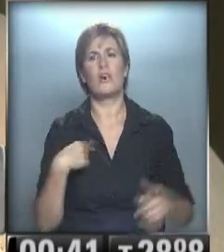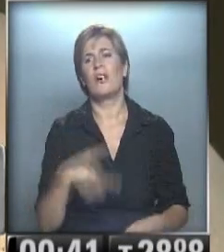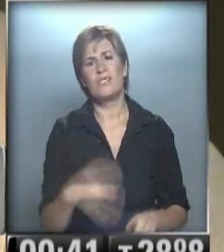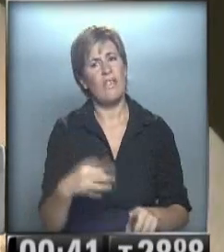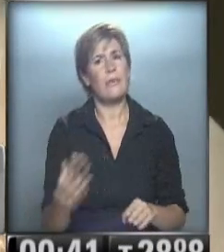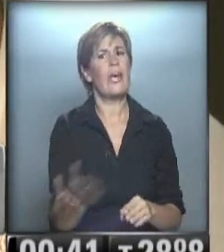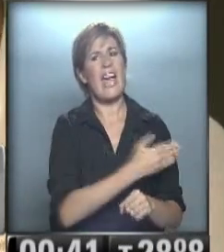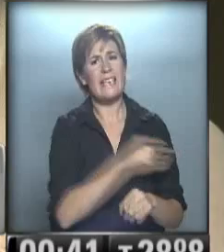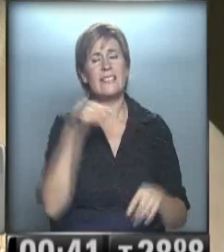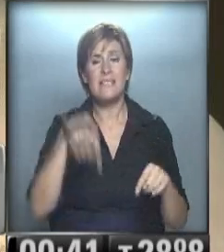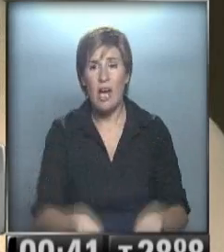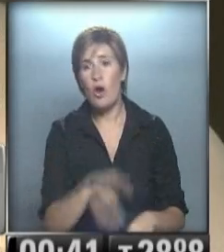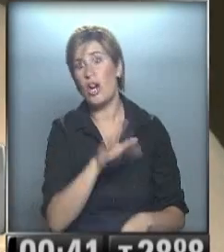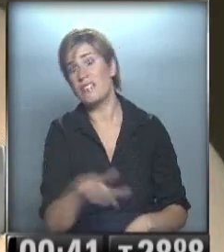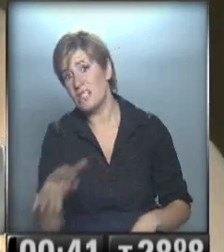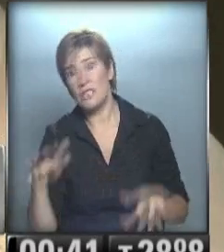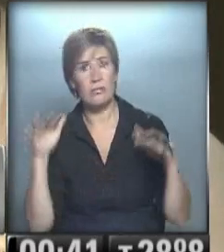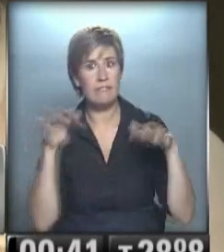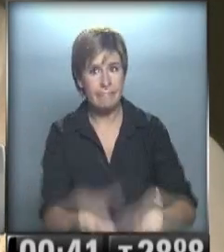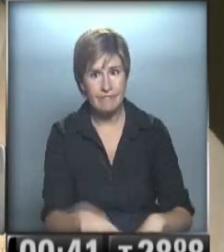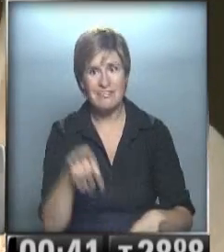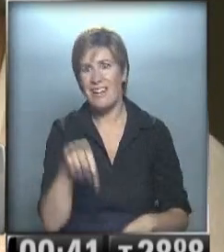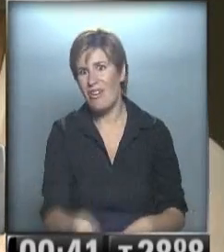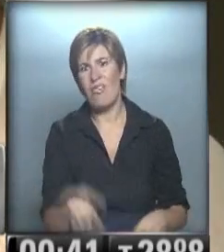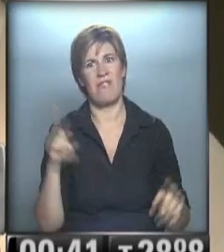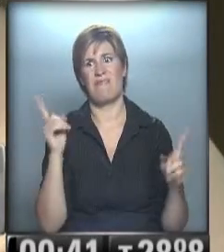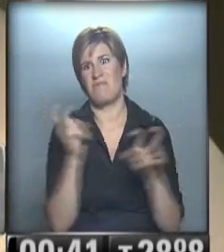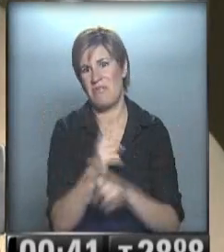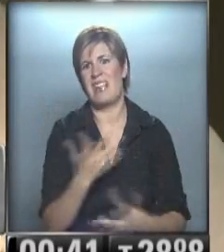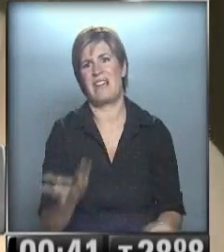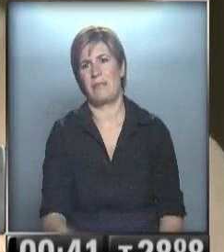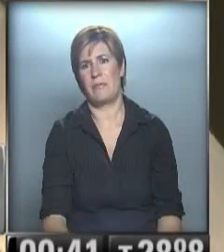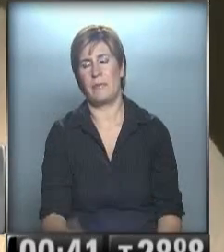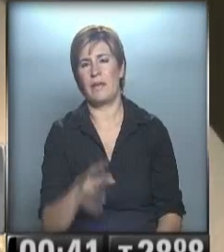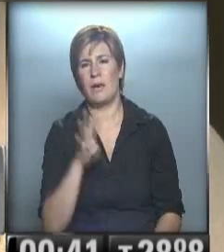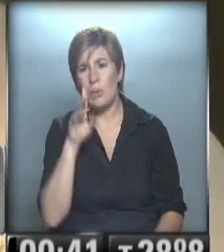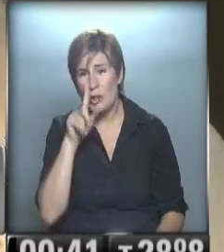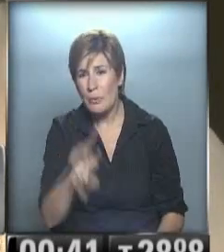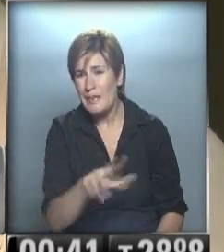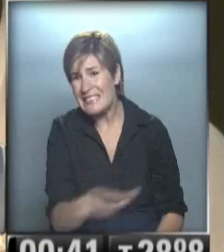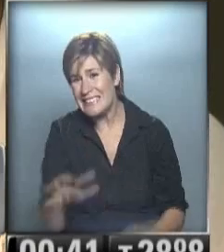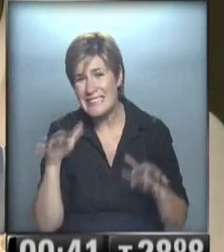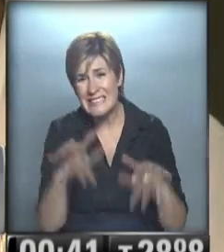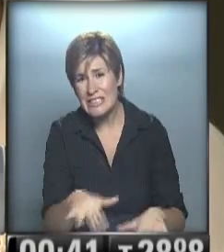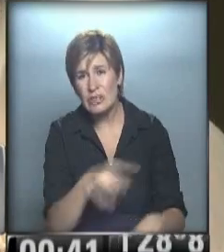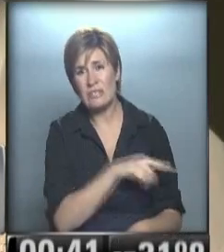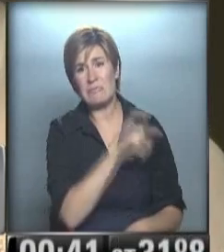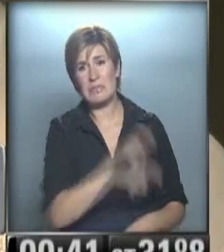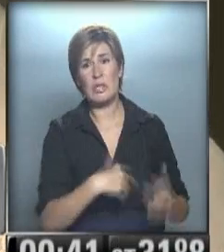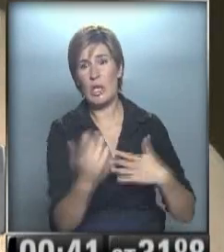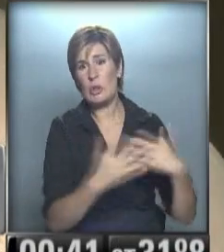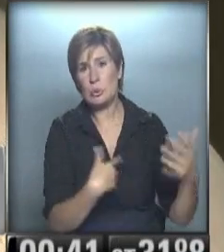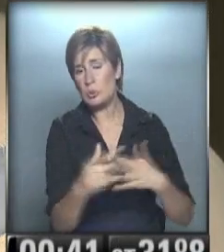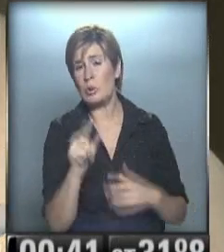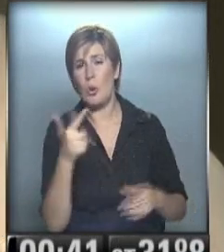tiempo antes y podíamos evitar muchos problemas, no ahora en el medio de la colonia con 4.000 chicos y una obra que no respeta las mínimas condiciones